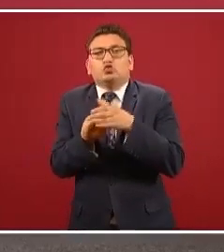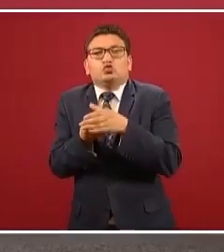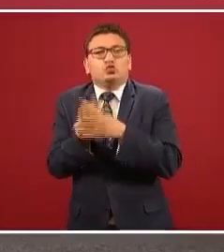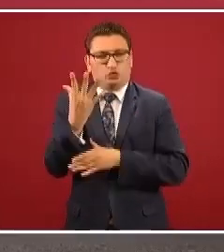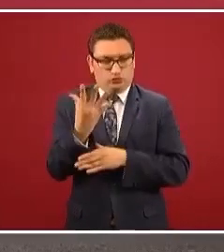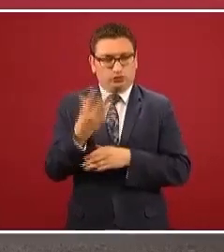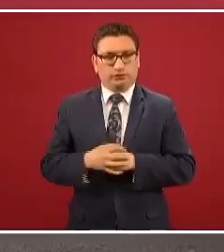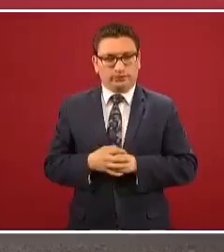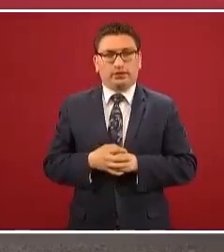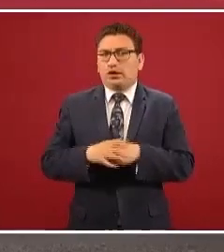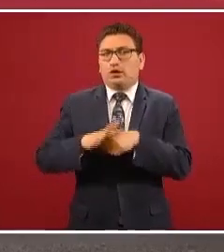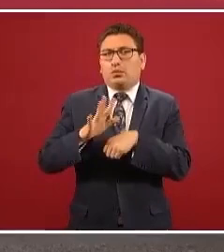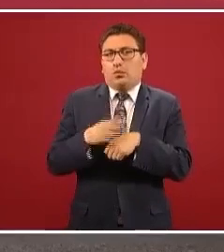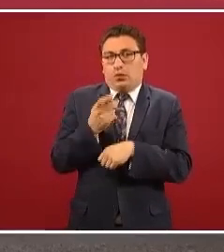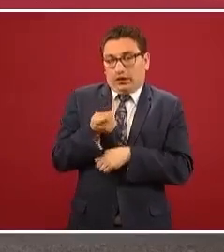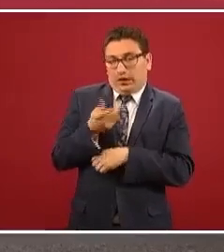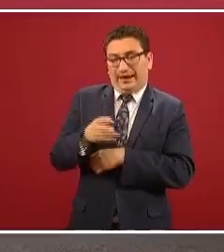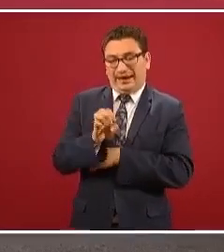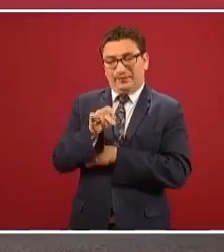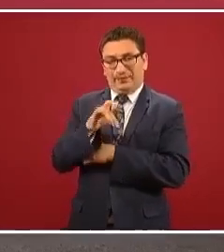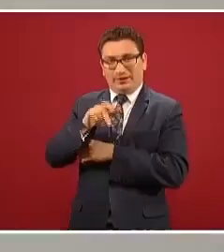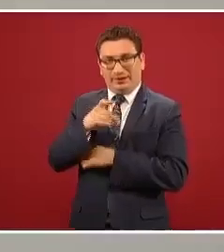hecho de que son nuevos, de nueva aparición.